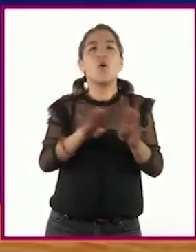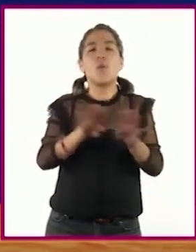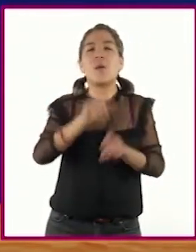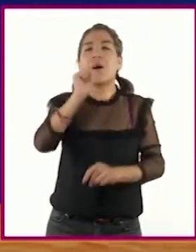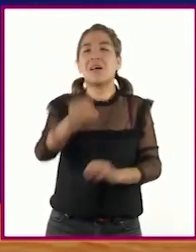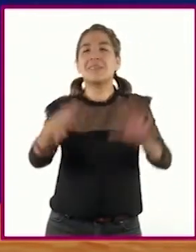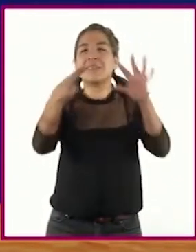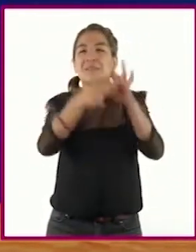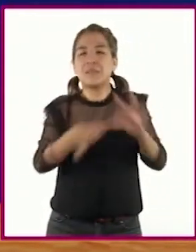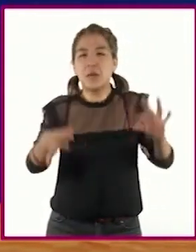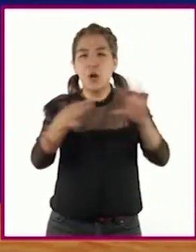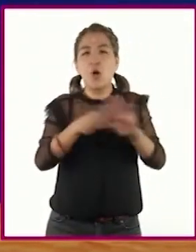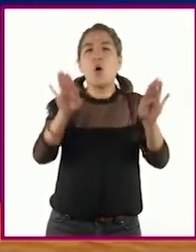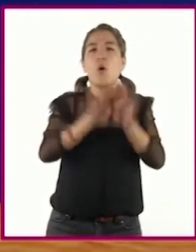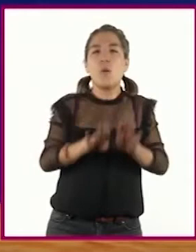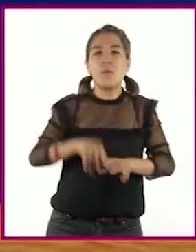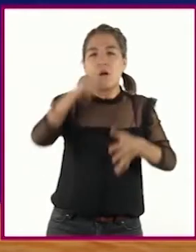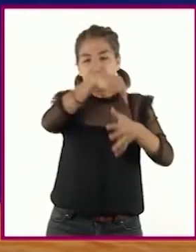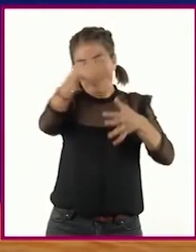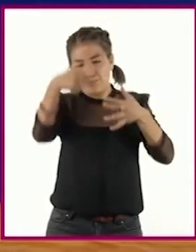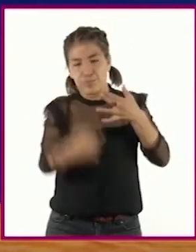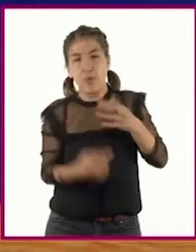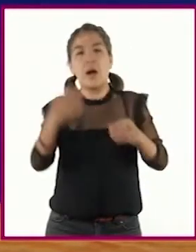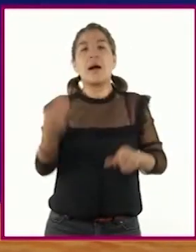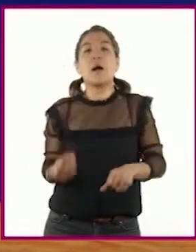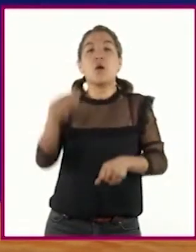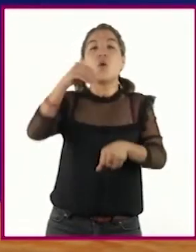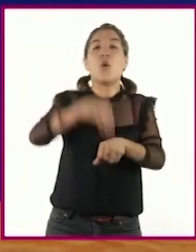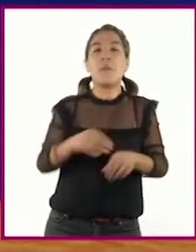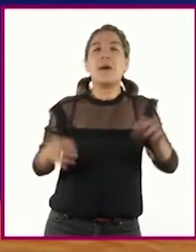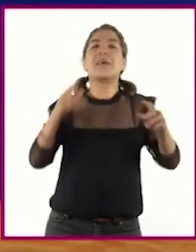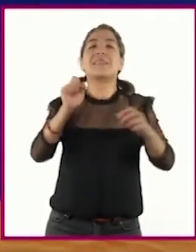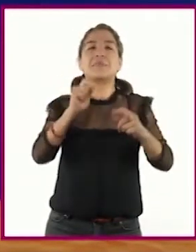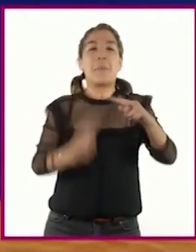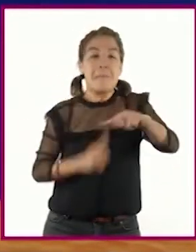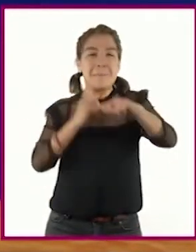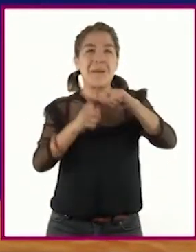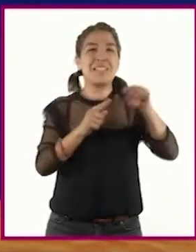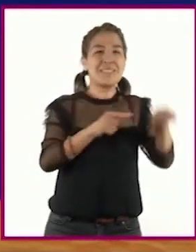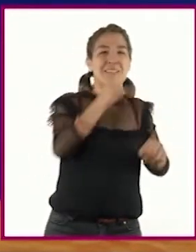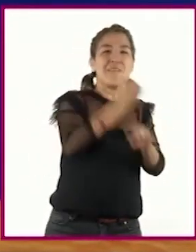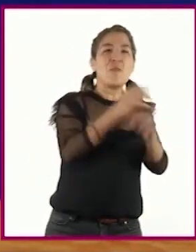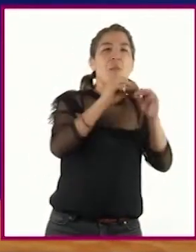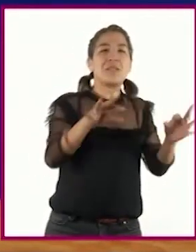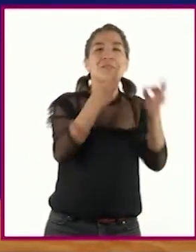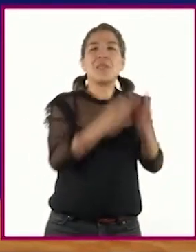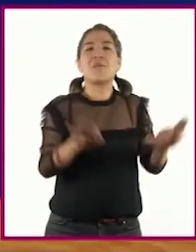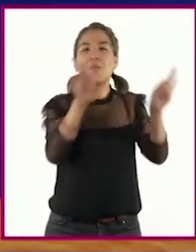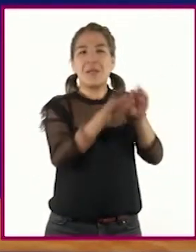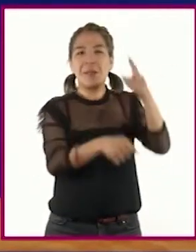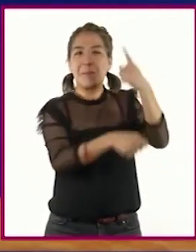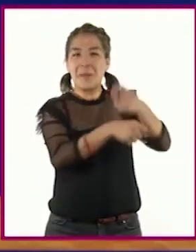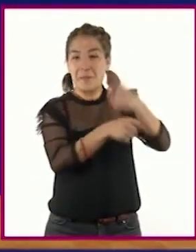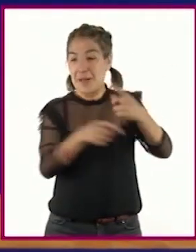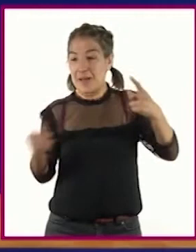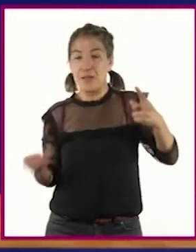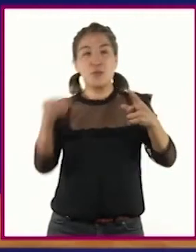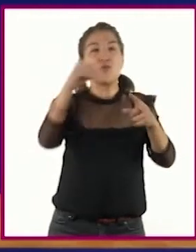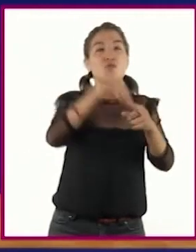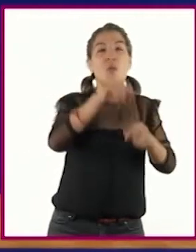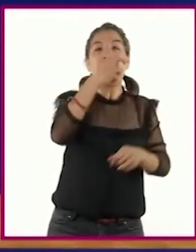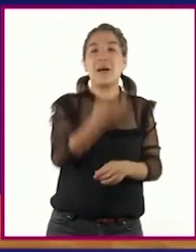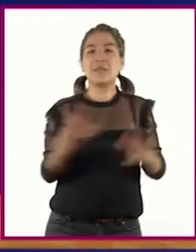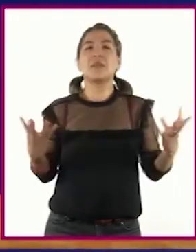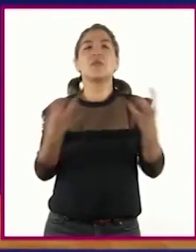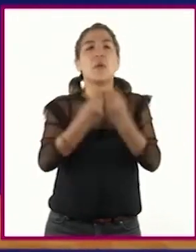explicar, detallar o complementar las ideas principales. Se identifican fácilmente porque al momento